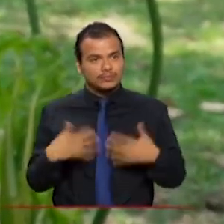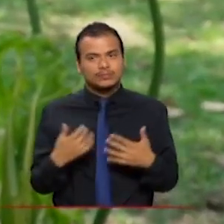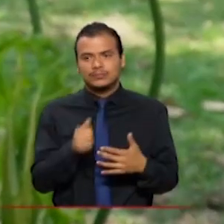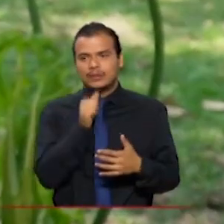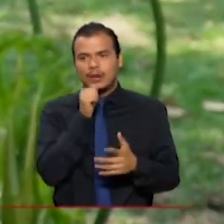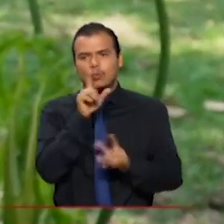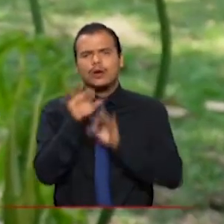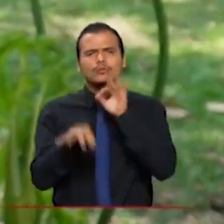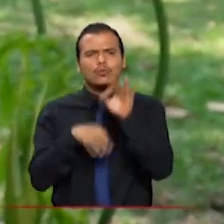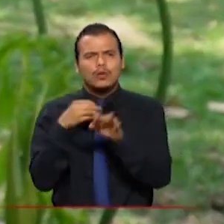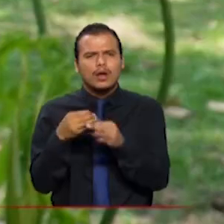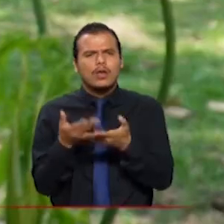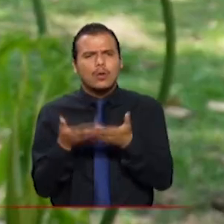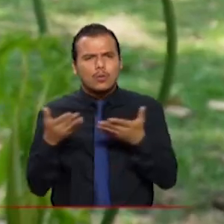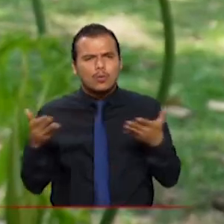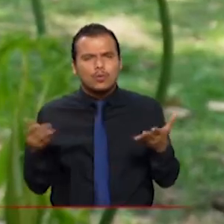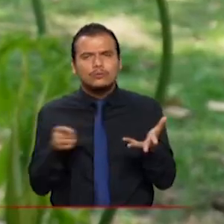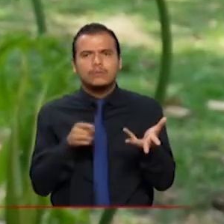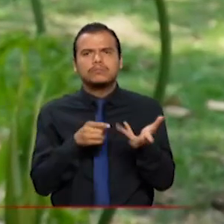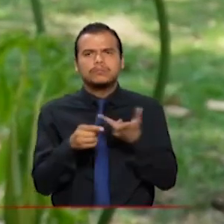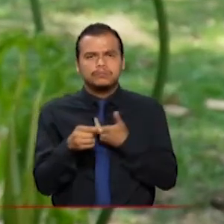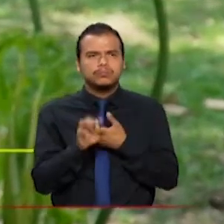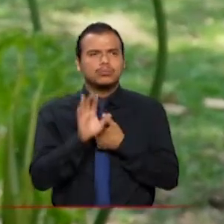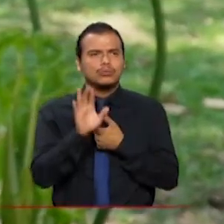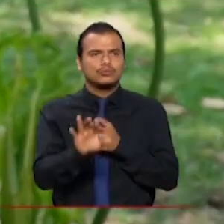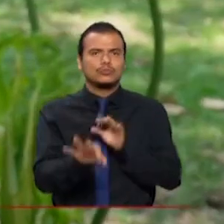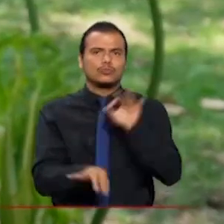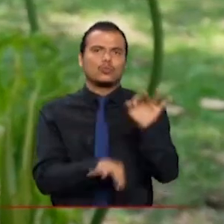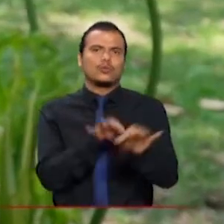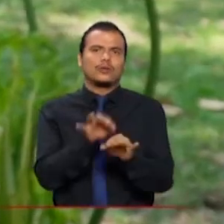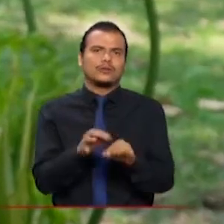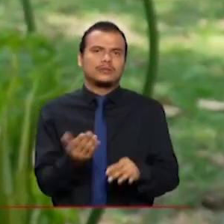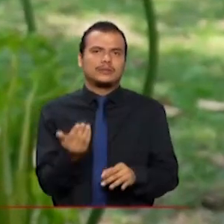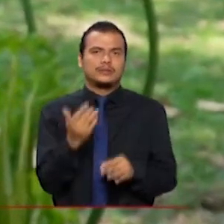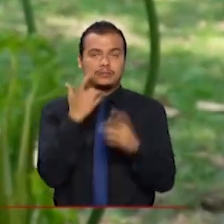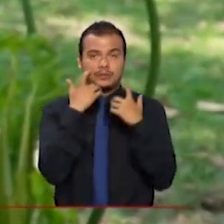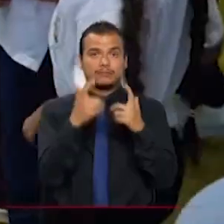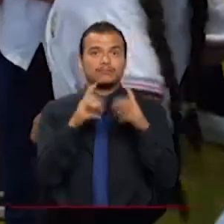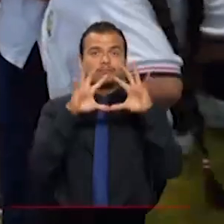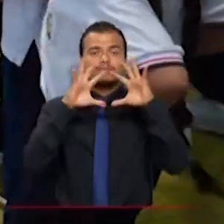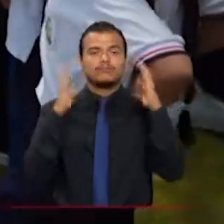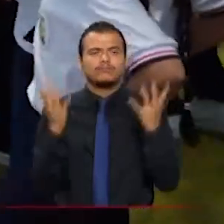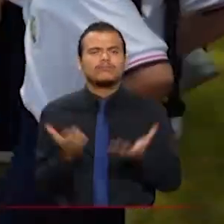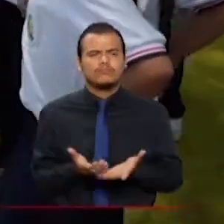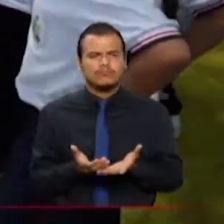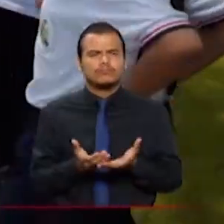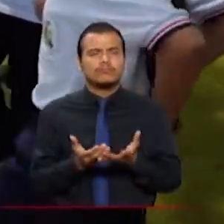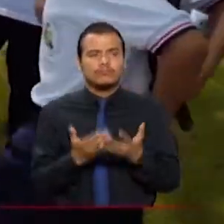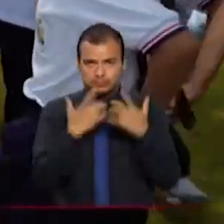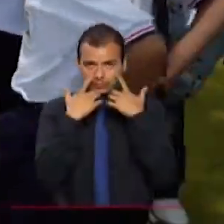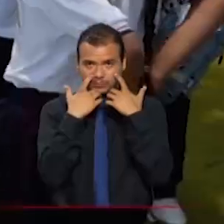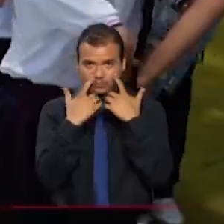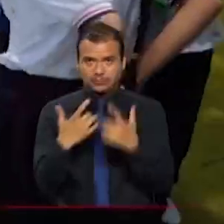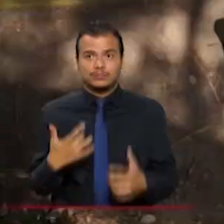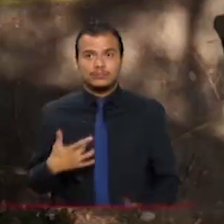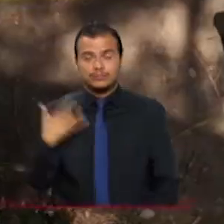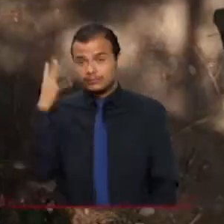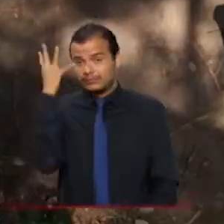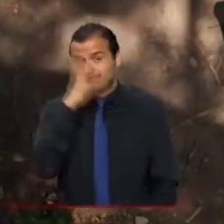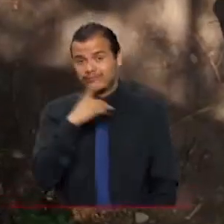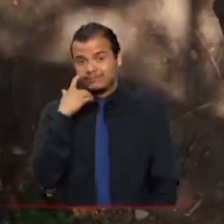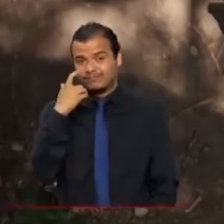agua y todos los elementos principales de la tierra, con eso el mundo tendría más aprecio y sería más